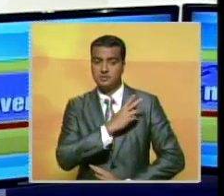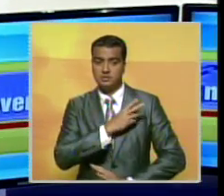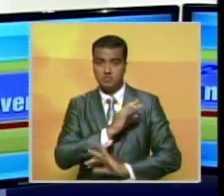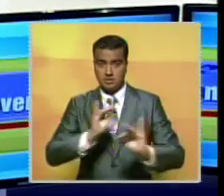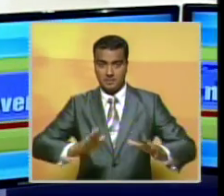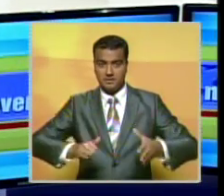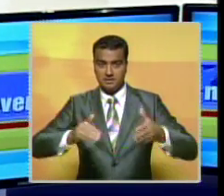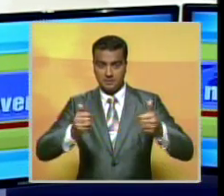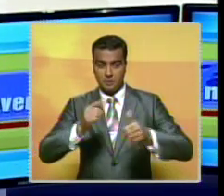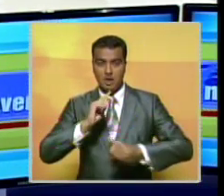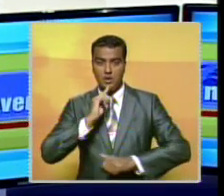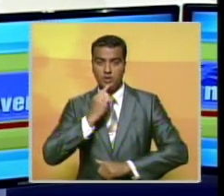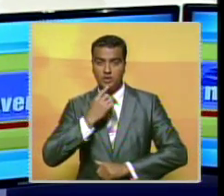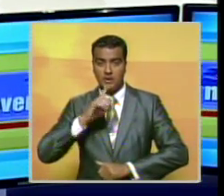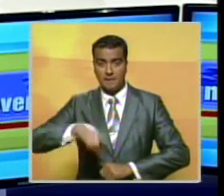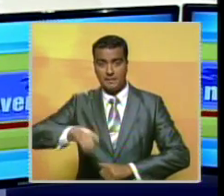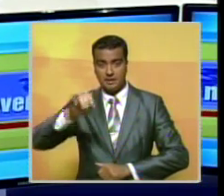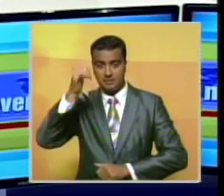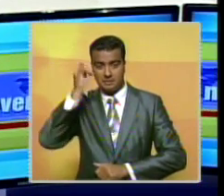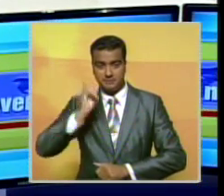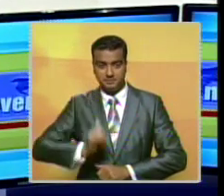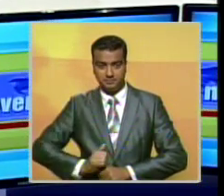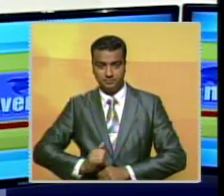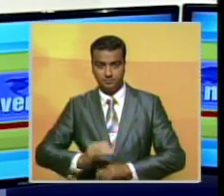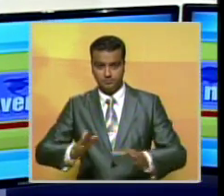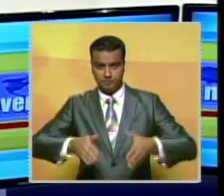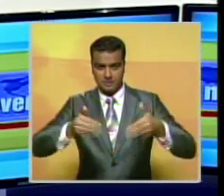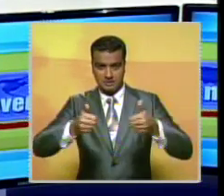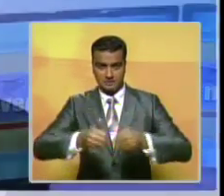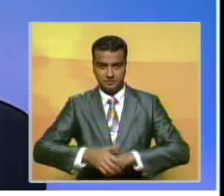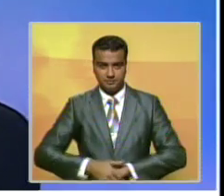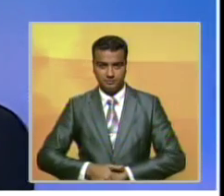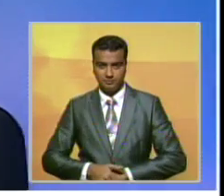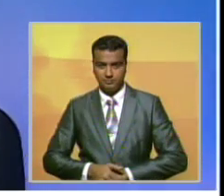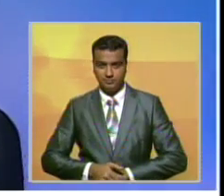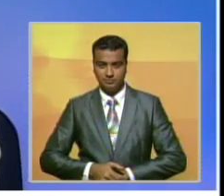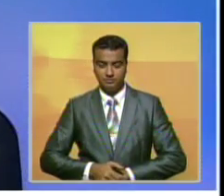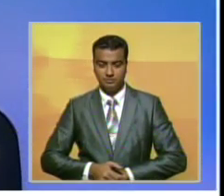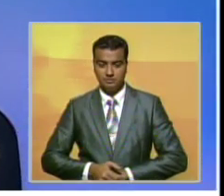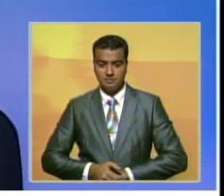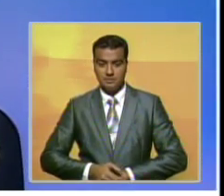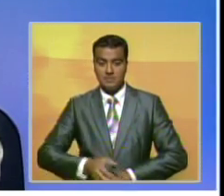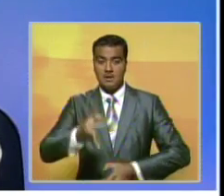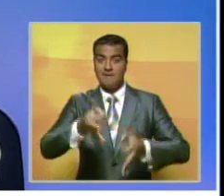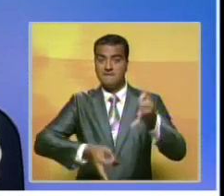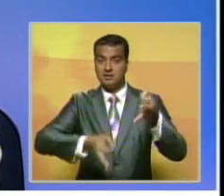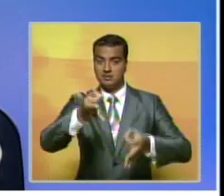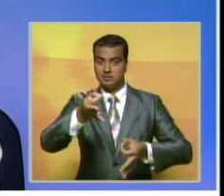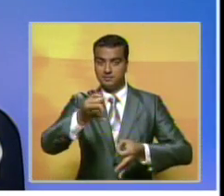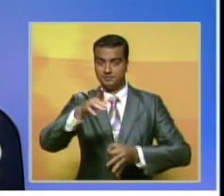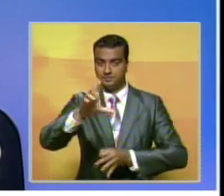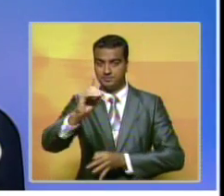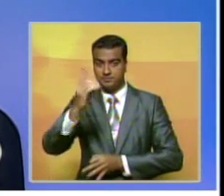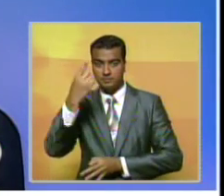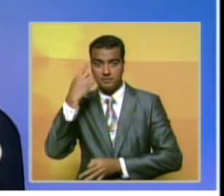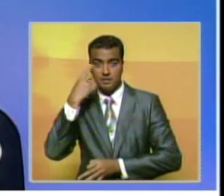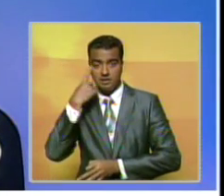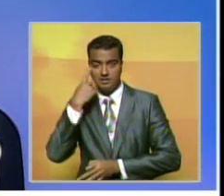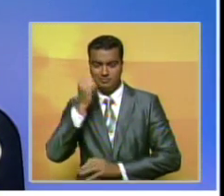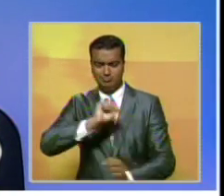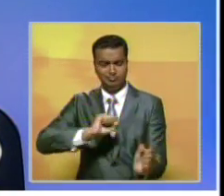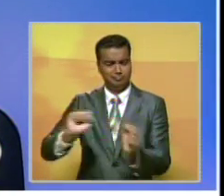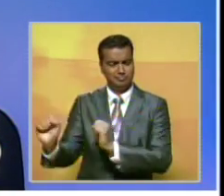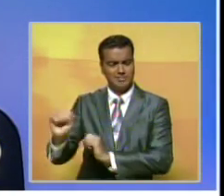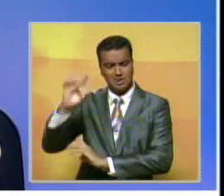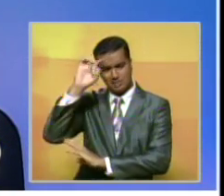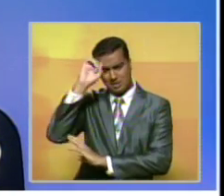noticias. Eduardo Rodríguez, Yoliti, quien les habla, Andrina Yepes, y de inmediato comenzamos. La fiscal general de la República, Luisa Ortega Díaz, rechaza lo